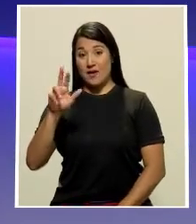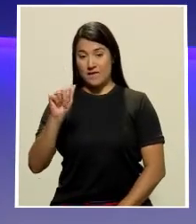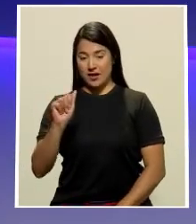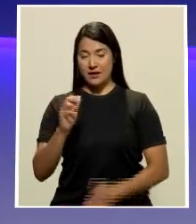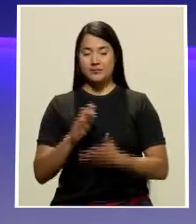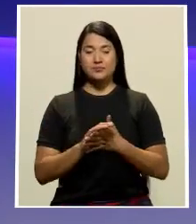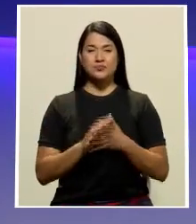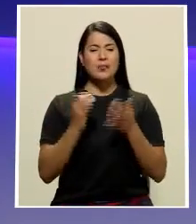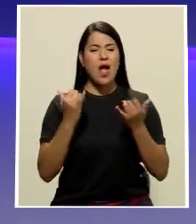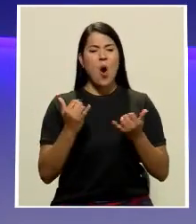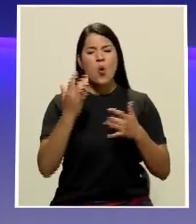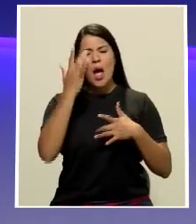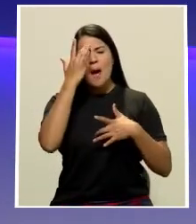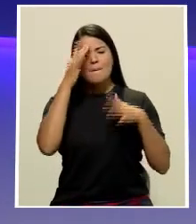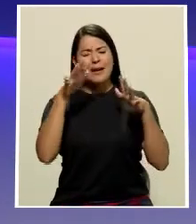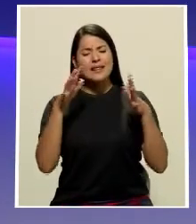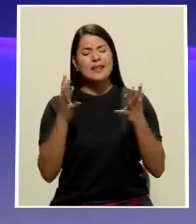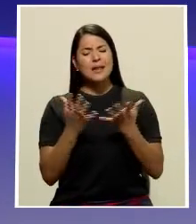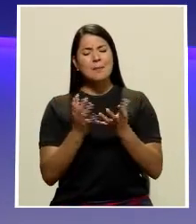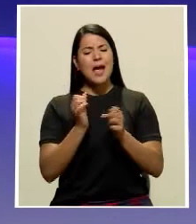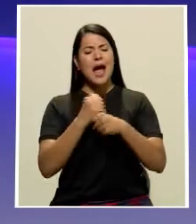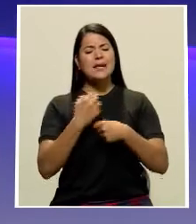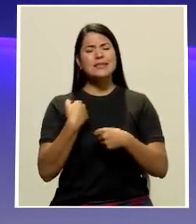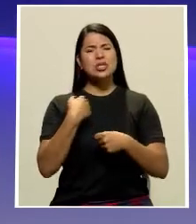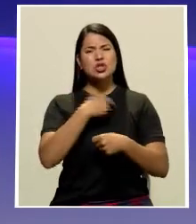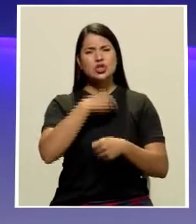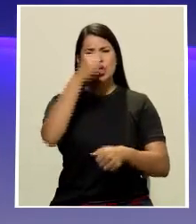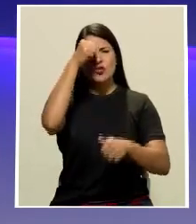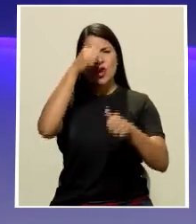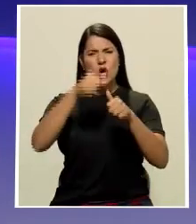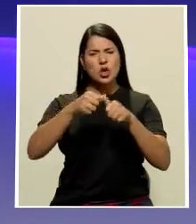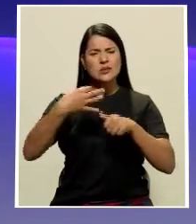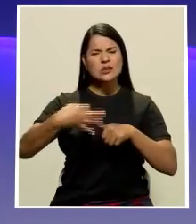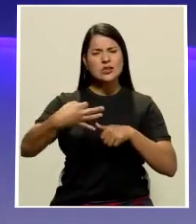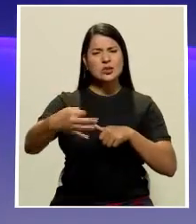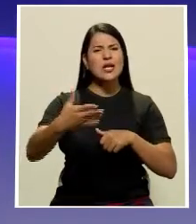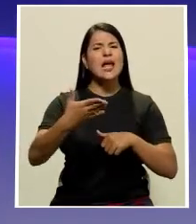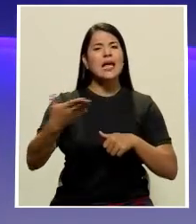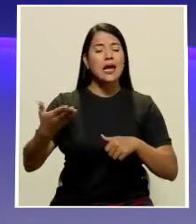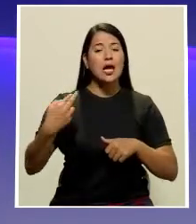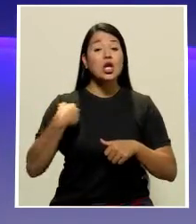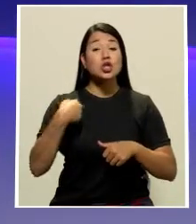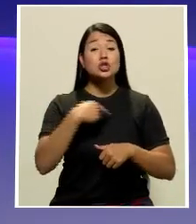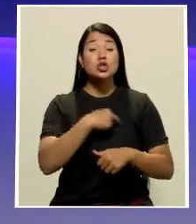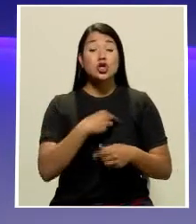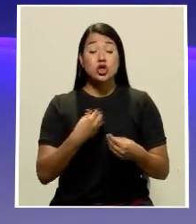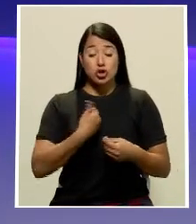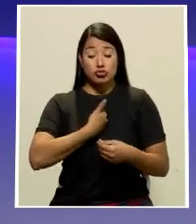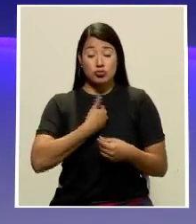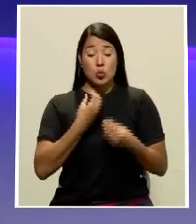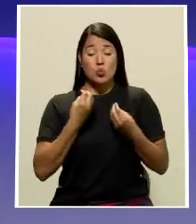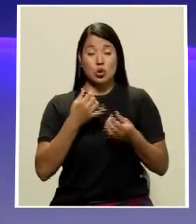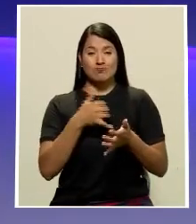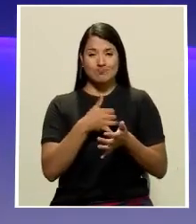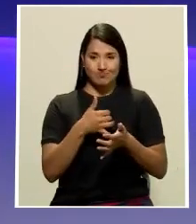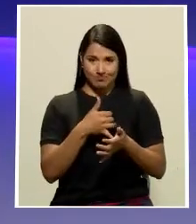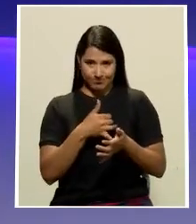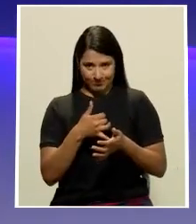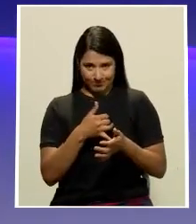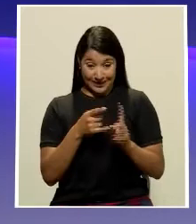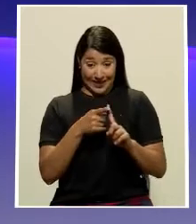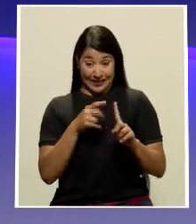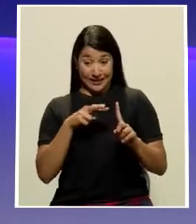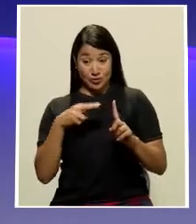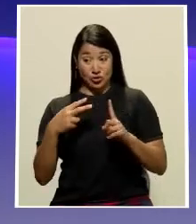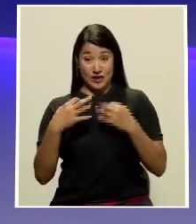nos recuerda a diario es nuestra vulnerabilidad. Nuestra vulnerabilidad